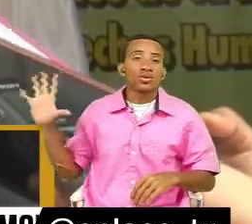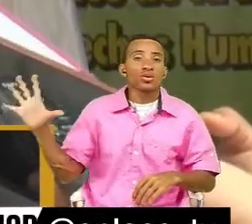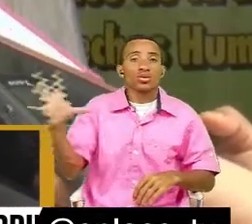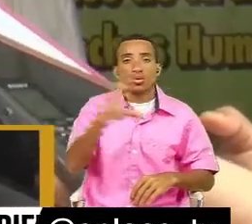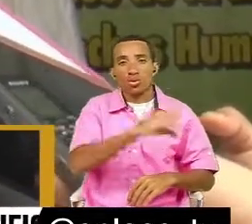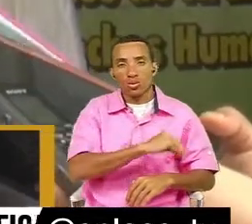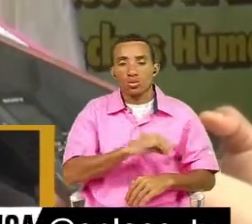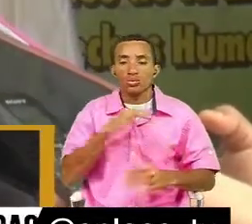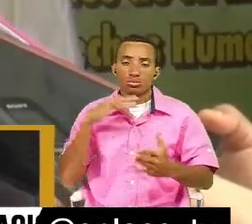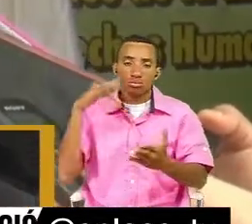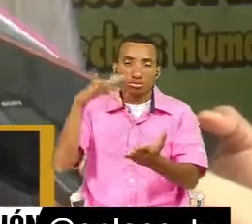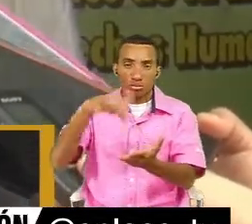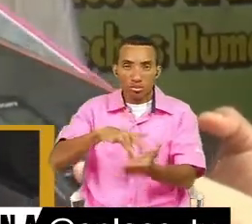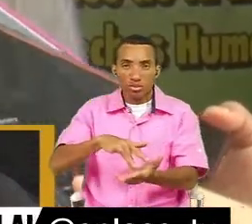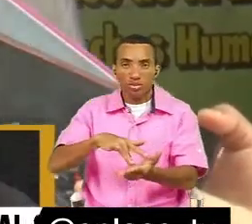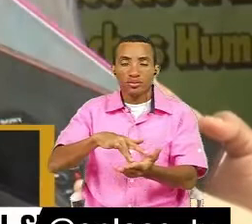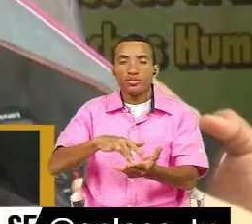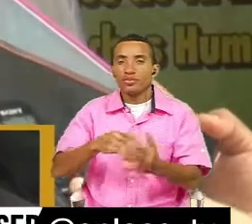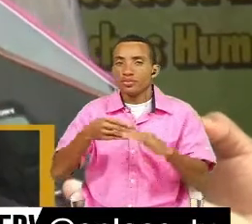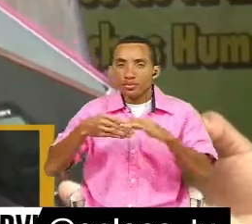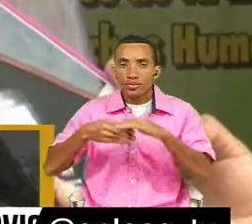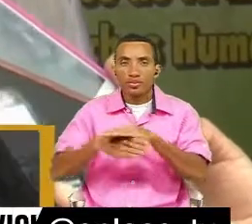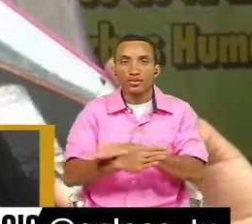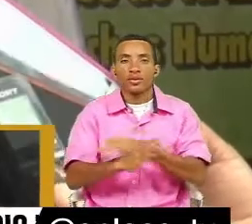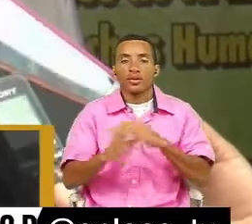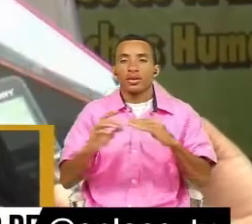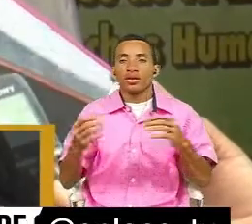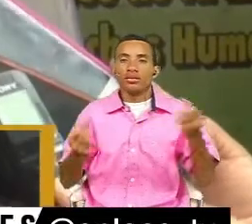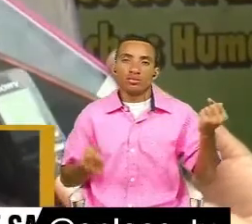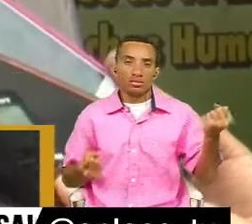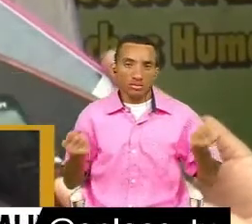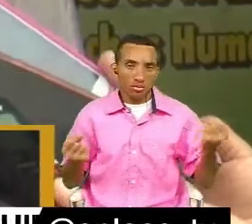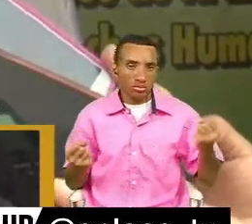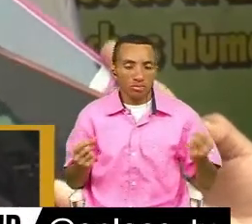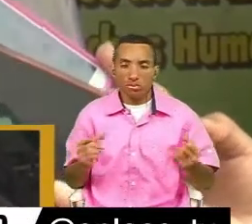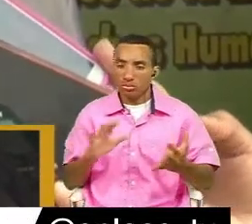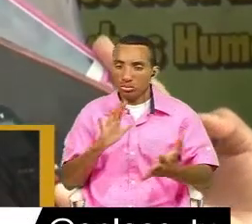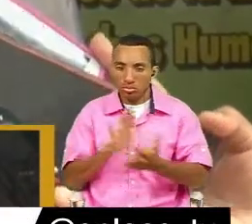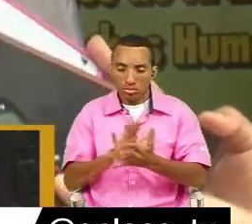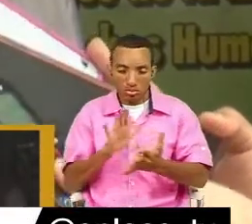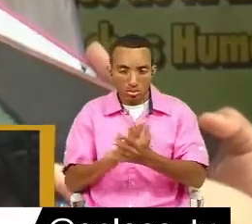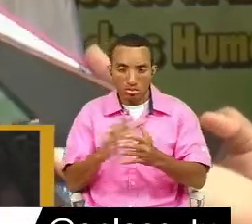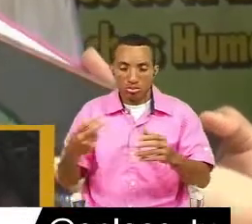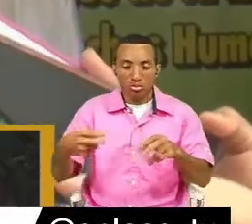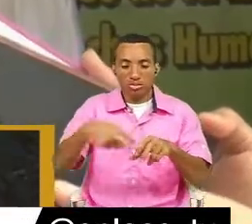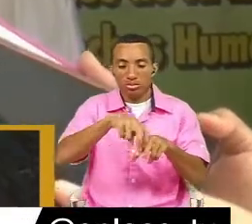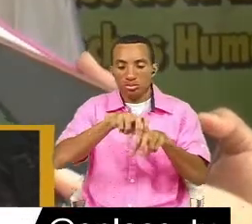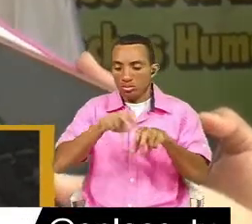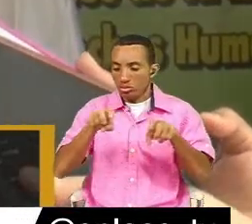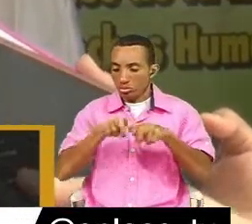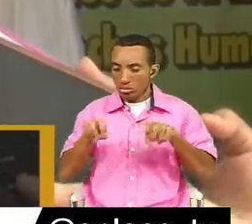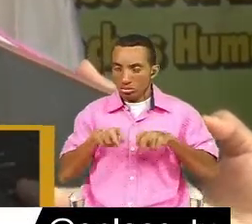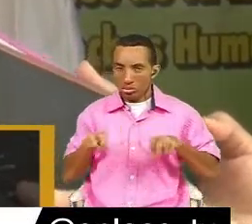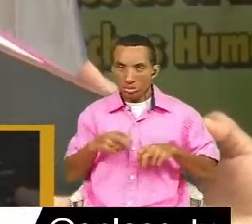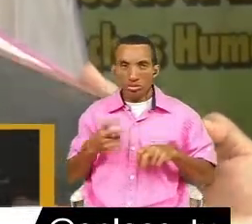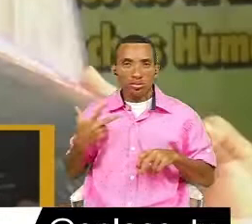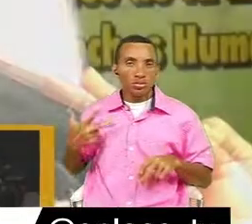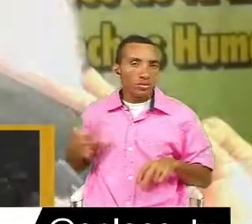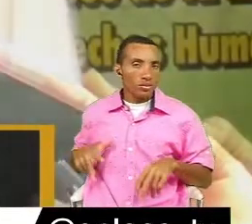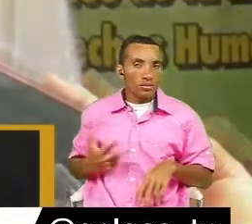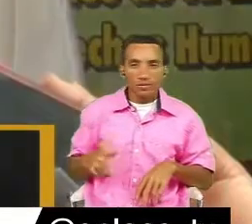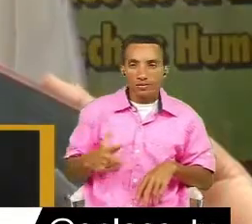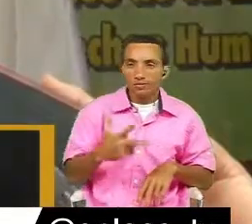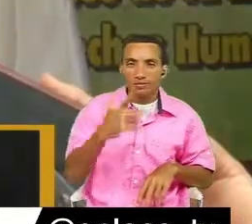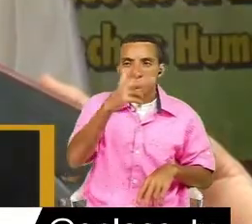podemos entonces acceder a los vehículos con mucha tranquilidad para poder darle marcha a